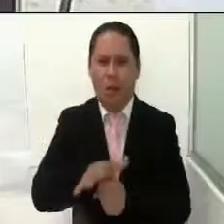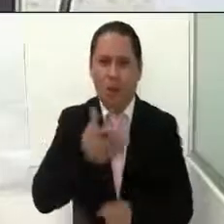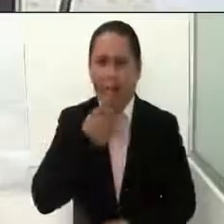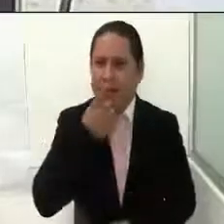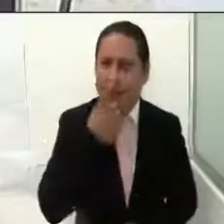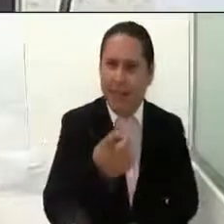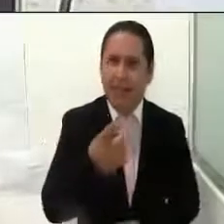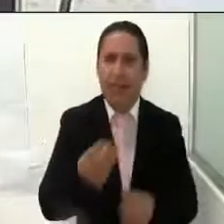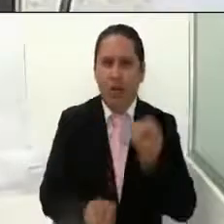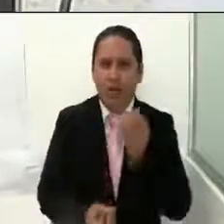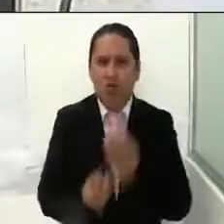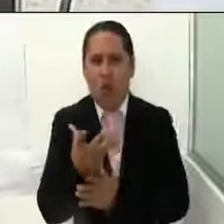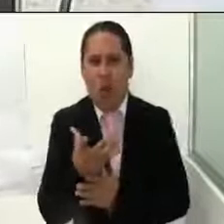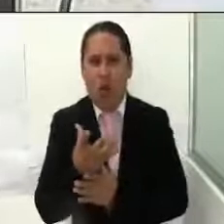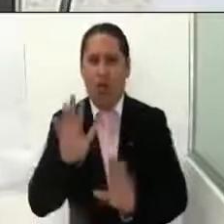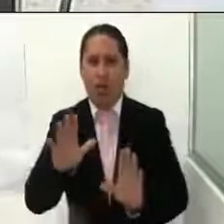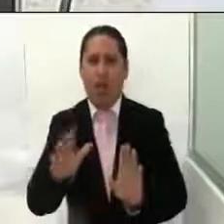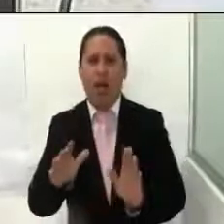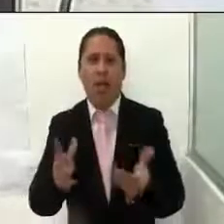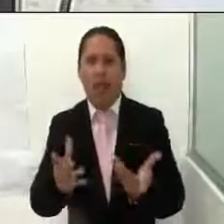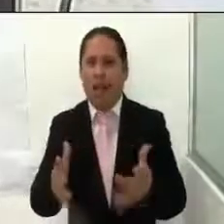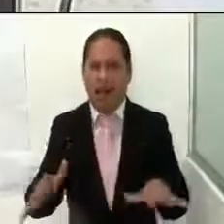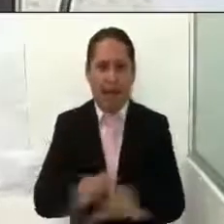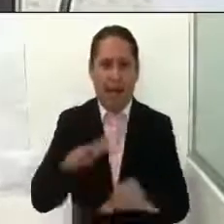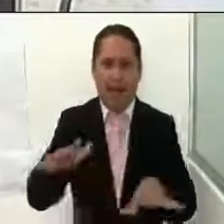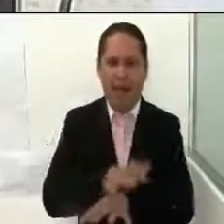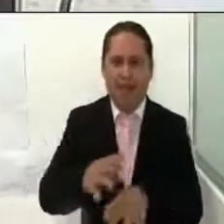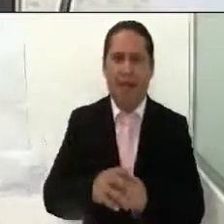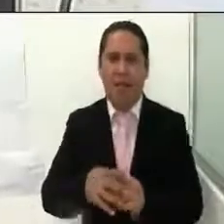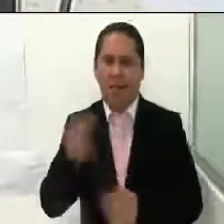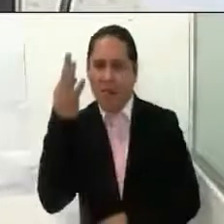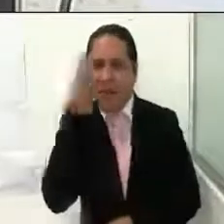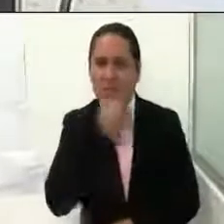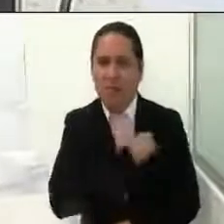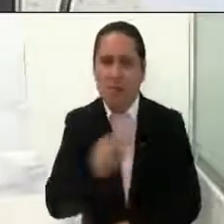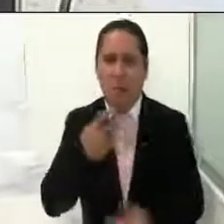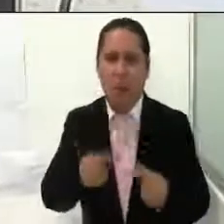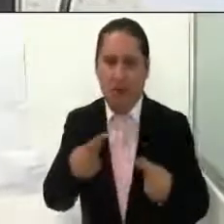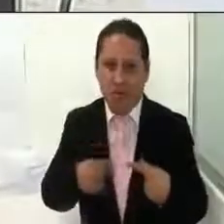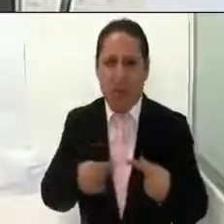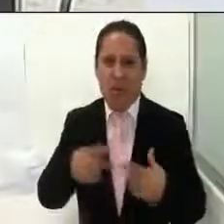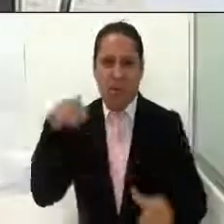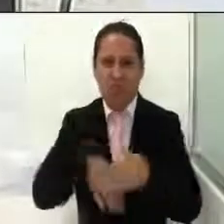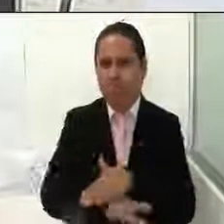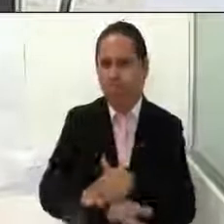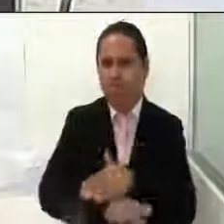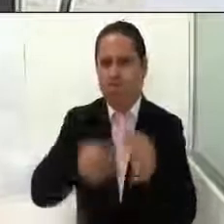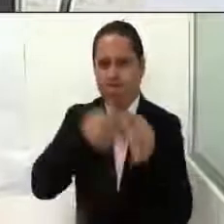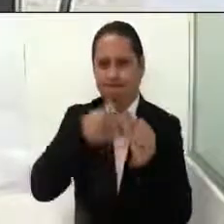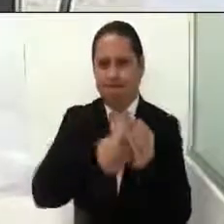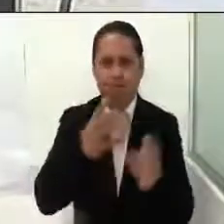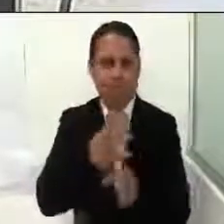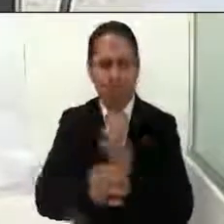creación del sistema anticorrupción del estado de chiapas se consideró fundamental realizar la armonización legislativa